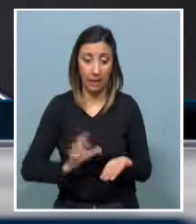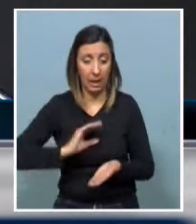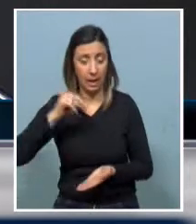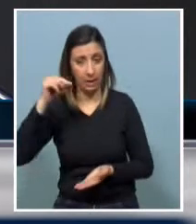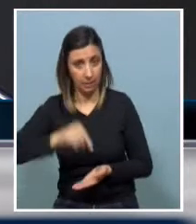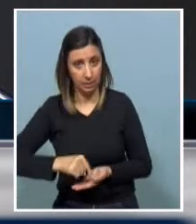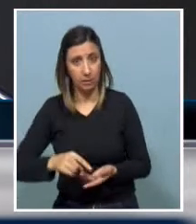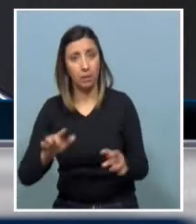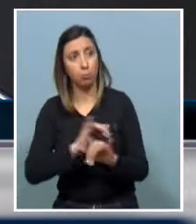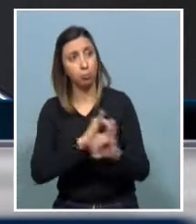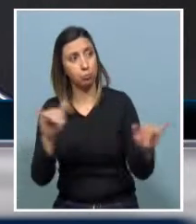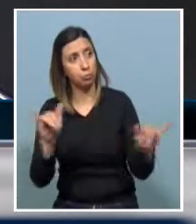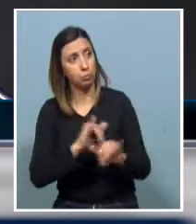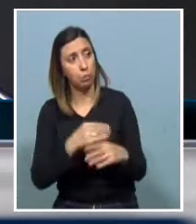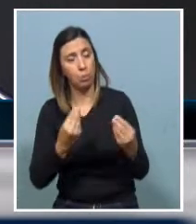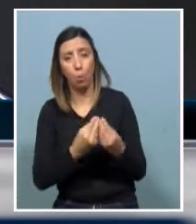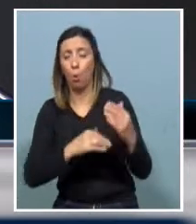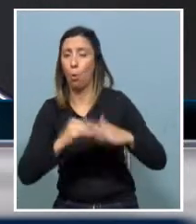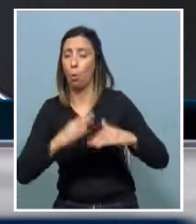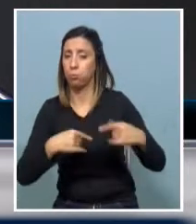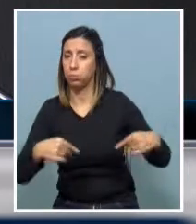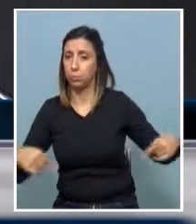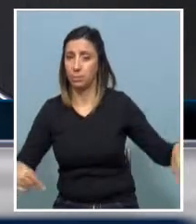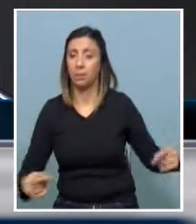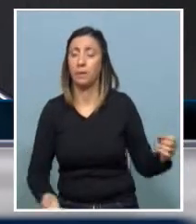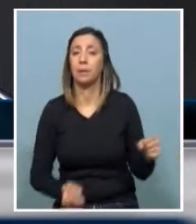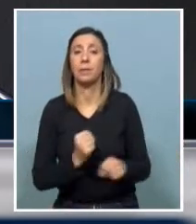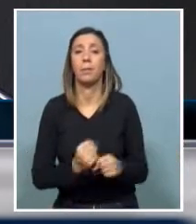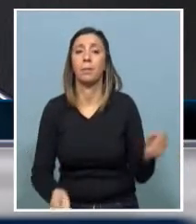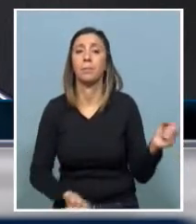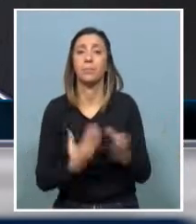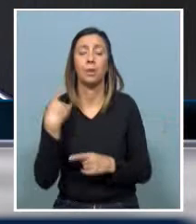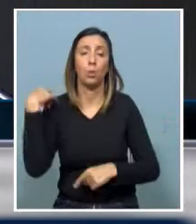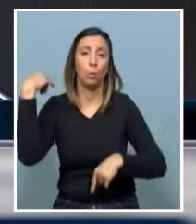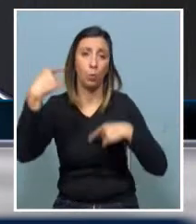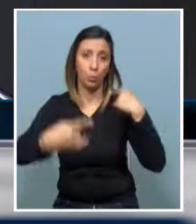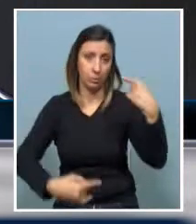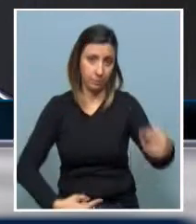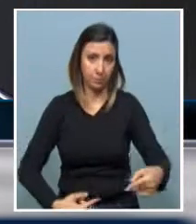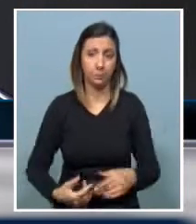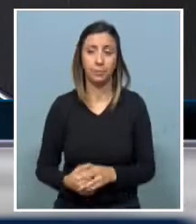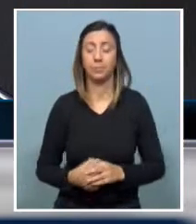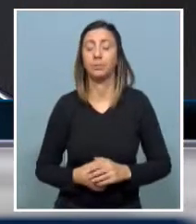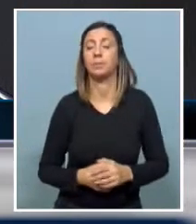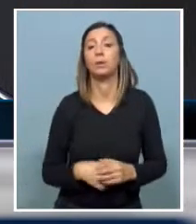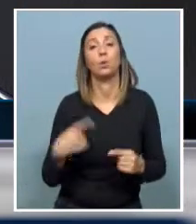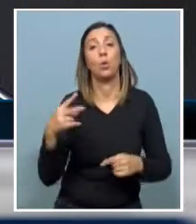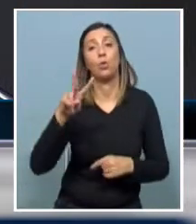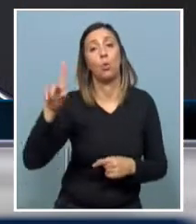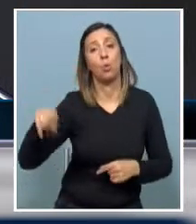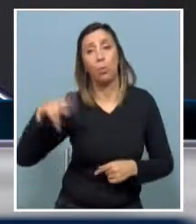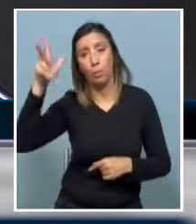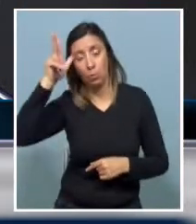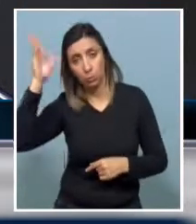año, lanzar una gran batería de obra pública para generar trabajo, para seguir blindando la provincia. Seguimos con el